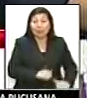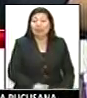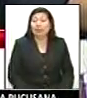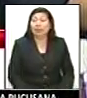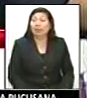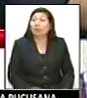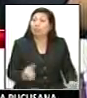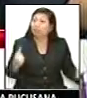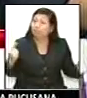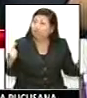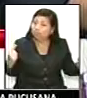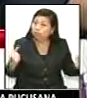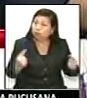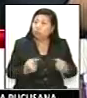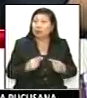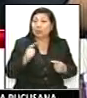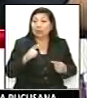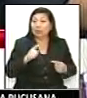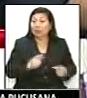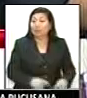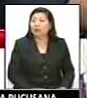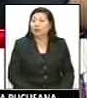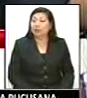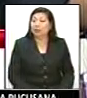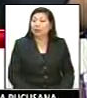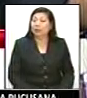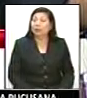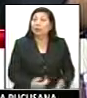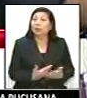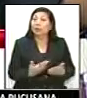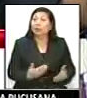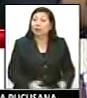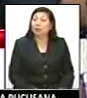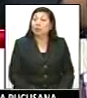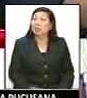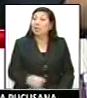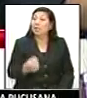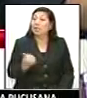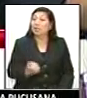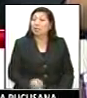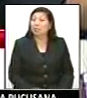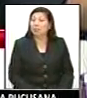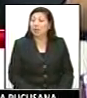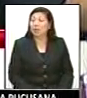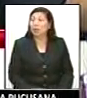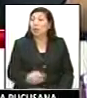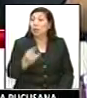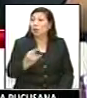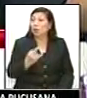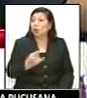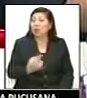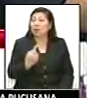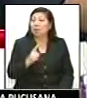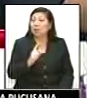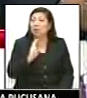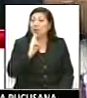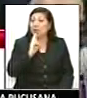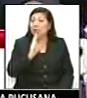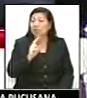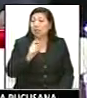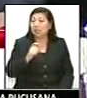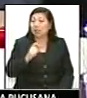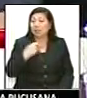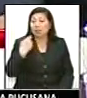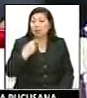La confrontación, la necesidad de obtener instrumentos rápidos, expeditos, urgentes, para responder a